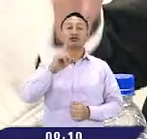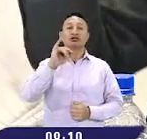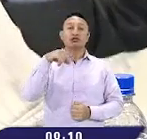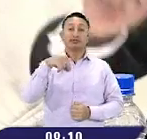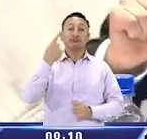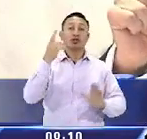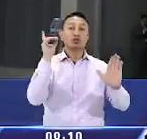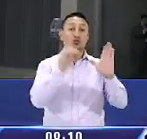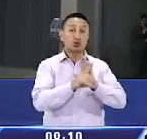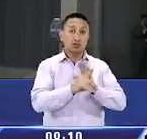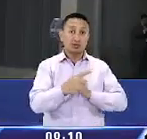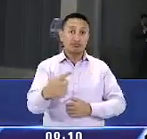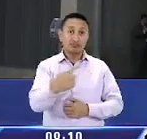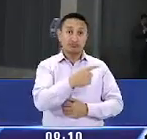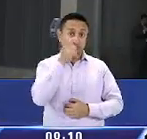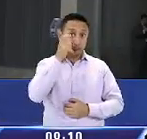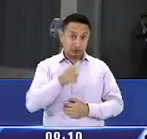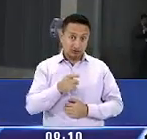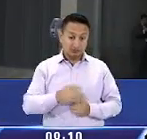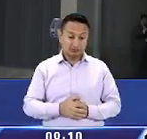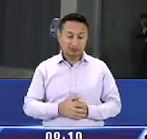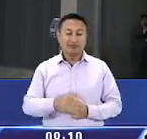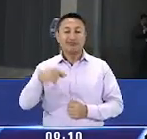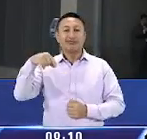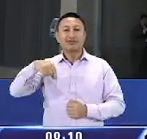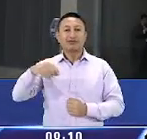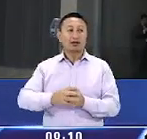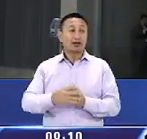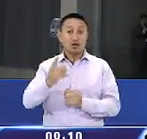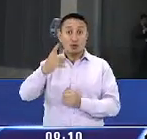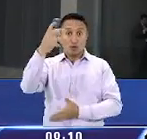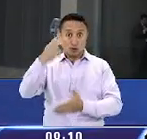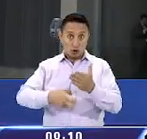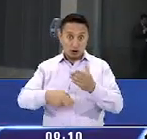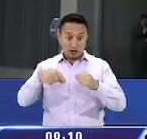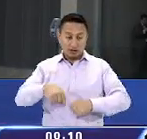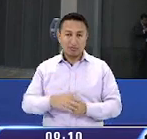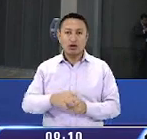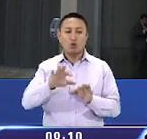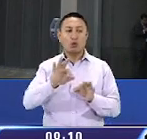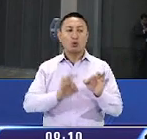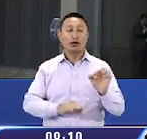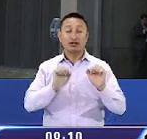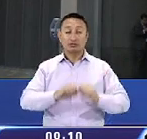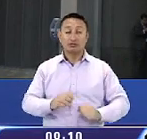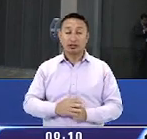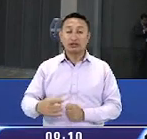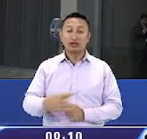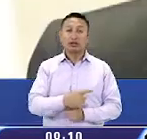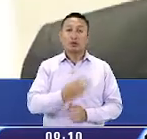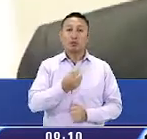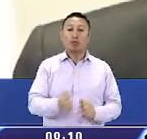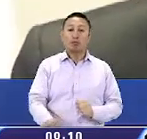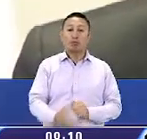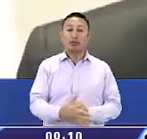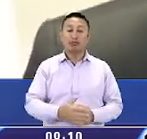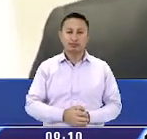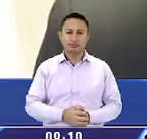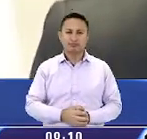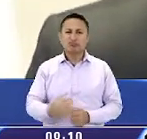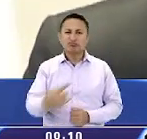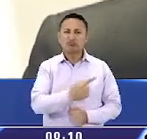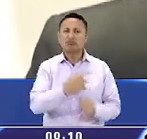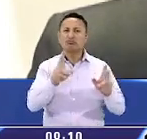acusado por la fiscalía general del estado por el presunto delito de tráfico de influencias dentro del denominado caso celu este caso se